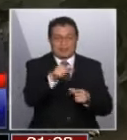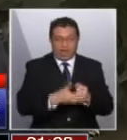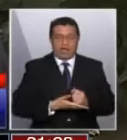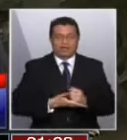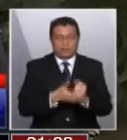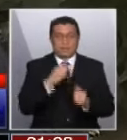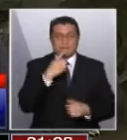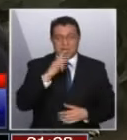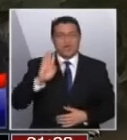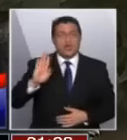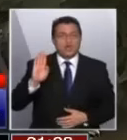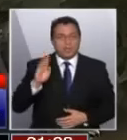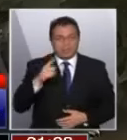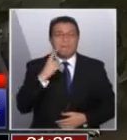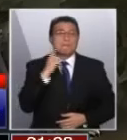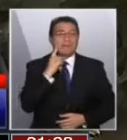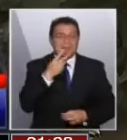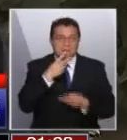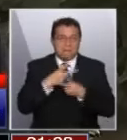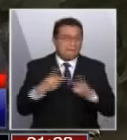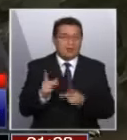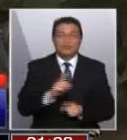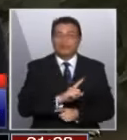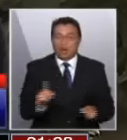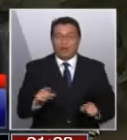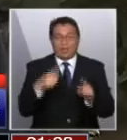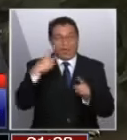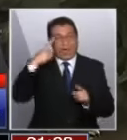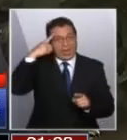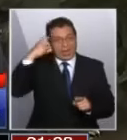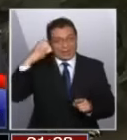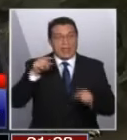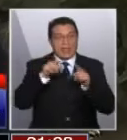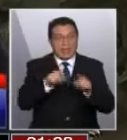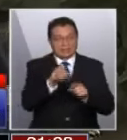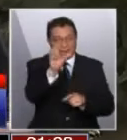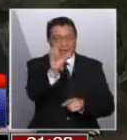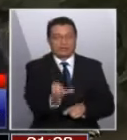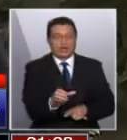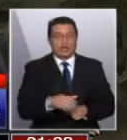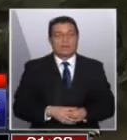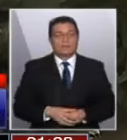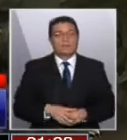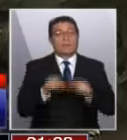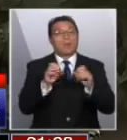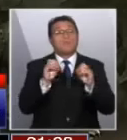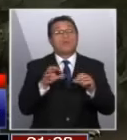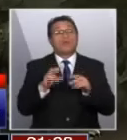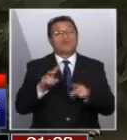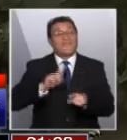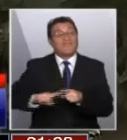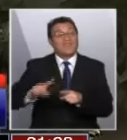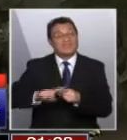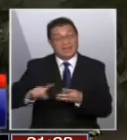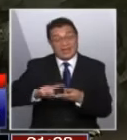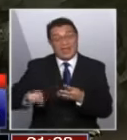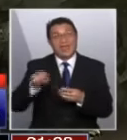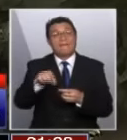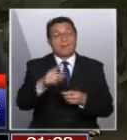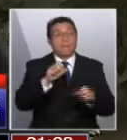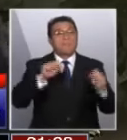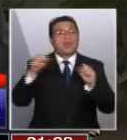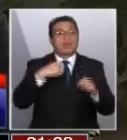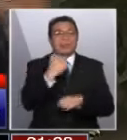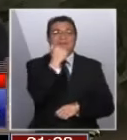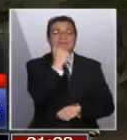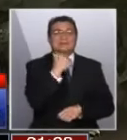comprometa que no les mienta o sea creer en esa persona que porque muchas veces en política cometemos el